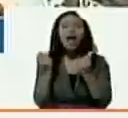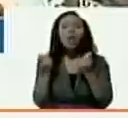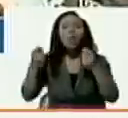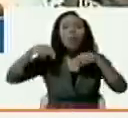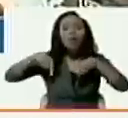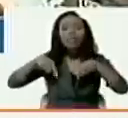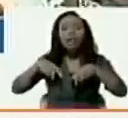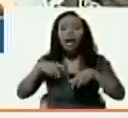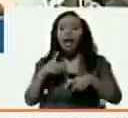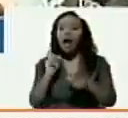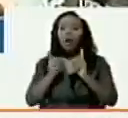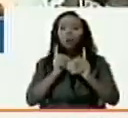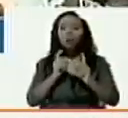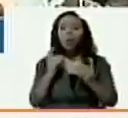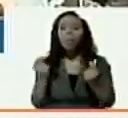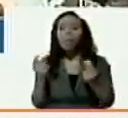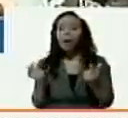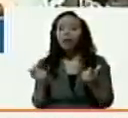activos